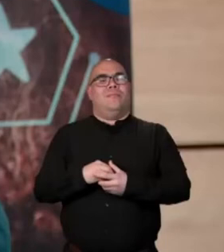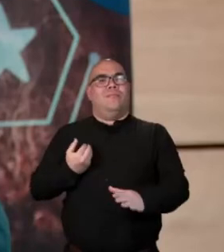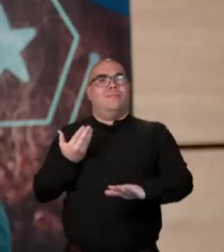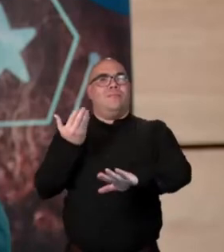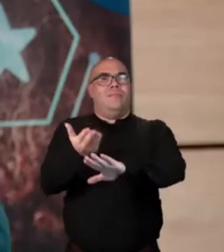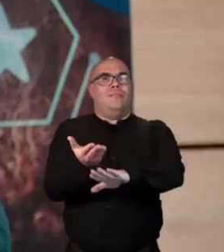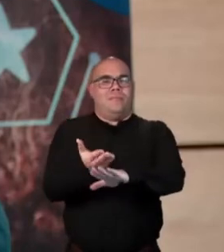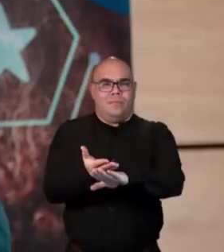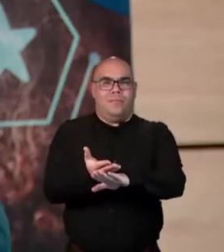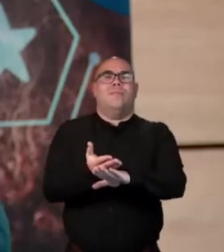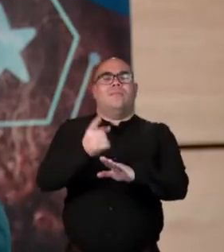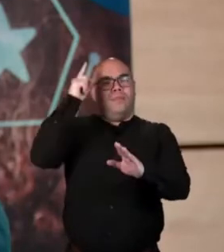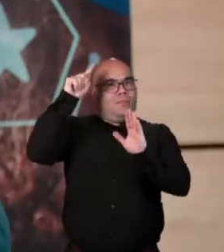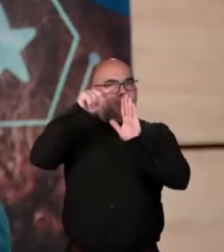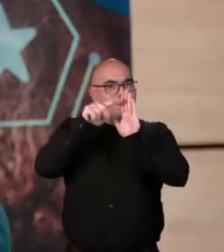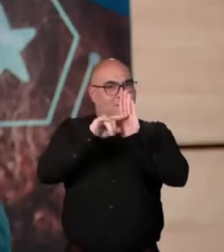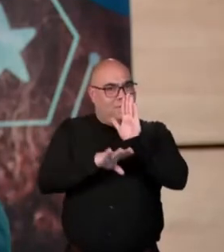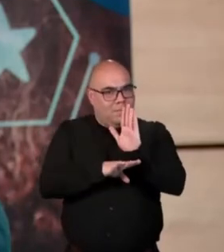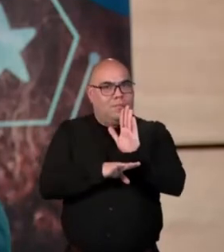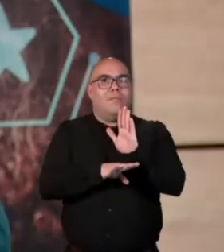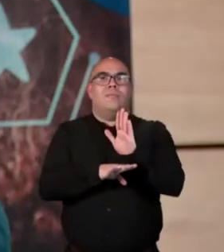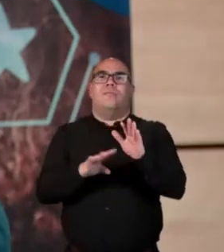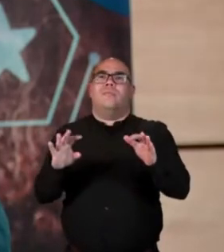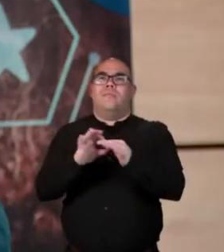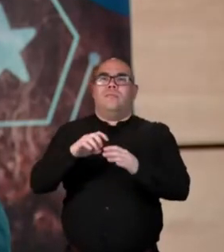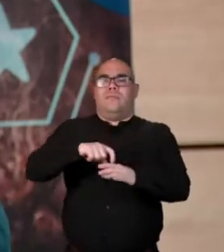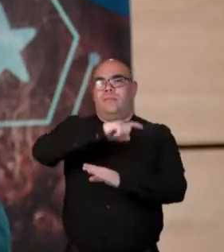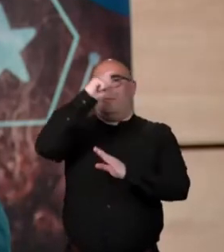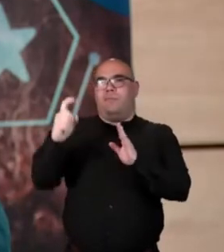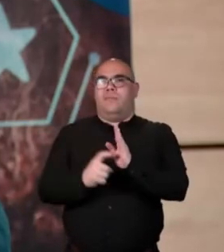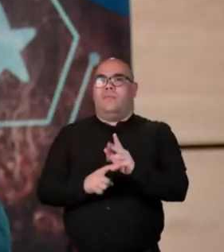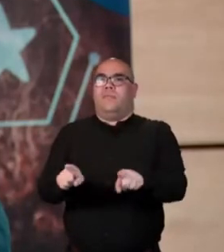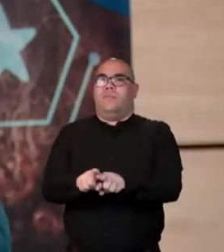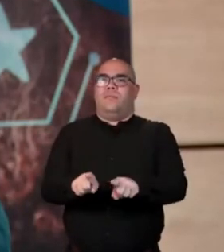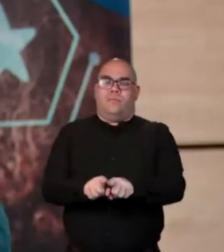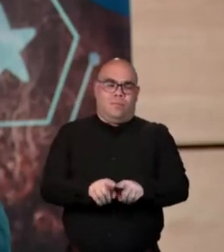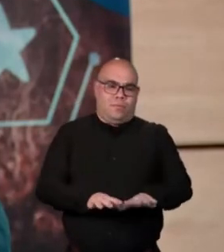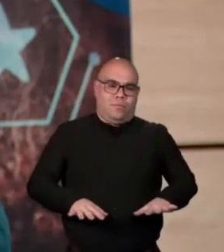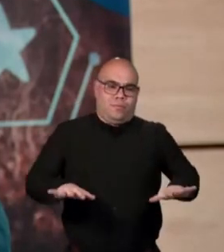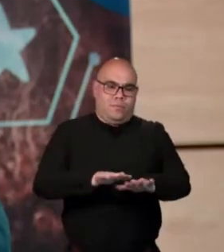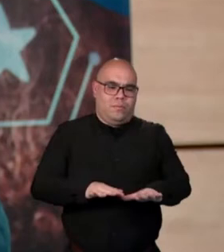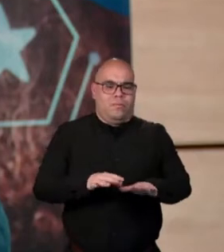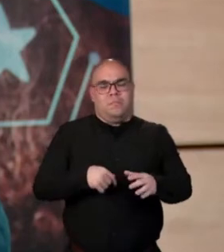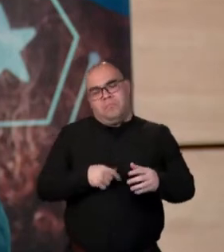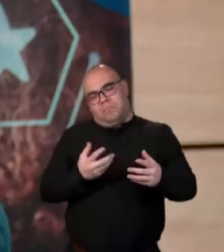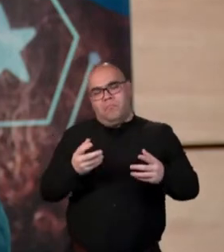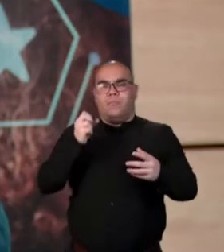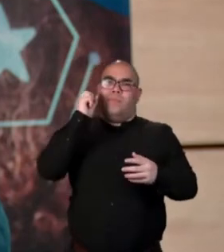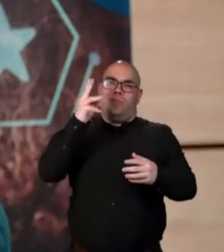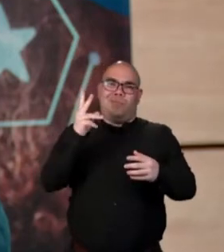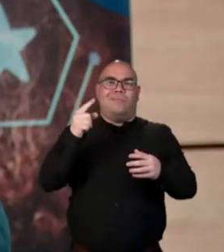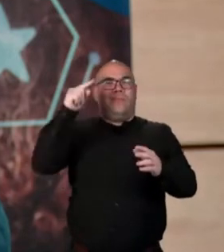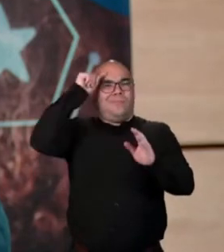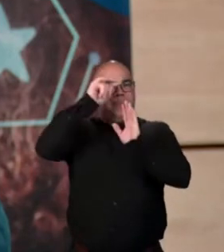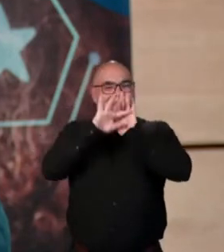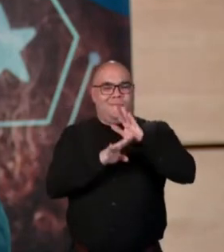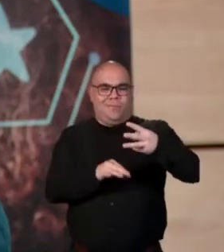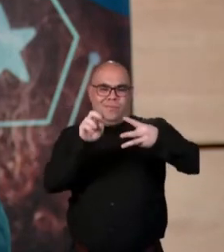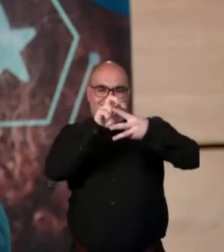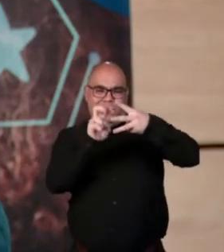que integra el programa como un todo nosotros lo llamamos el aspecto mes o curricular y ya la